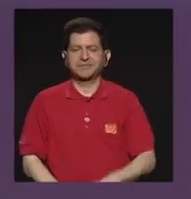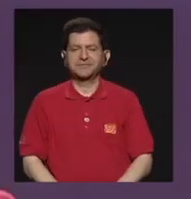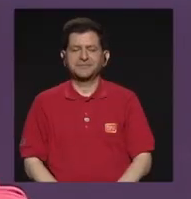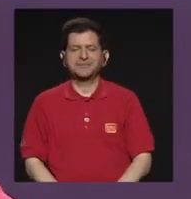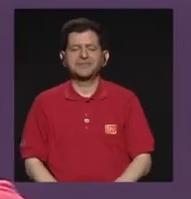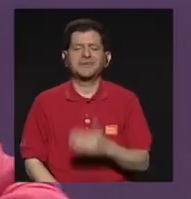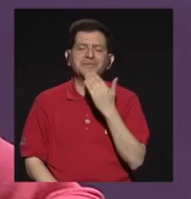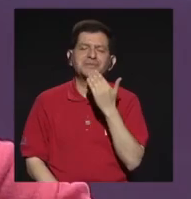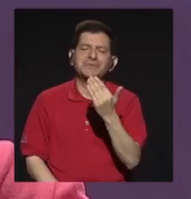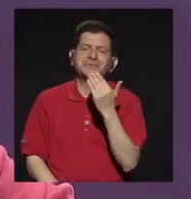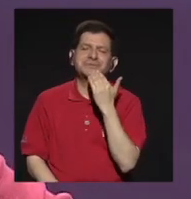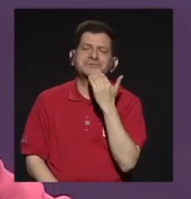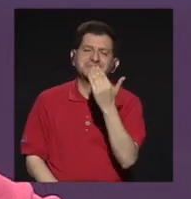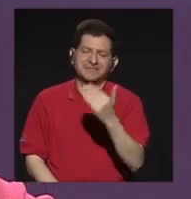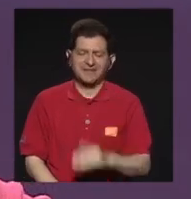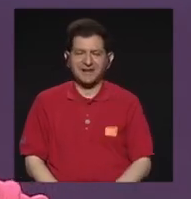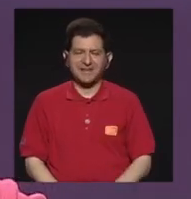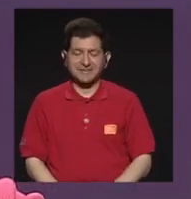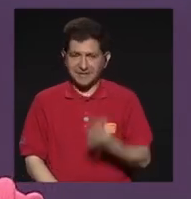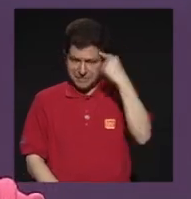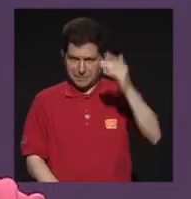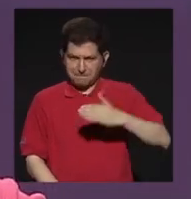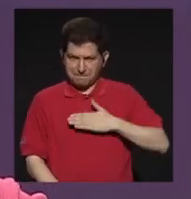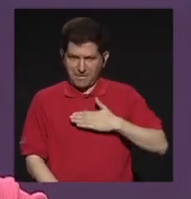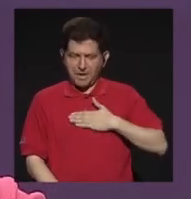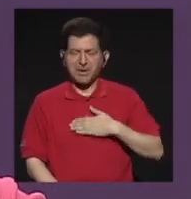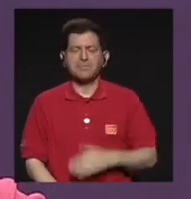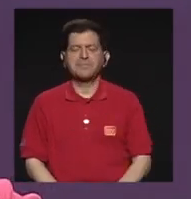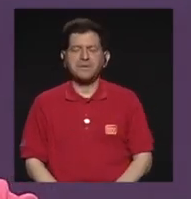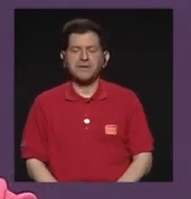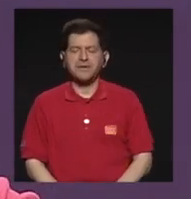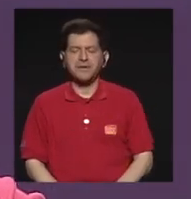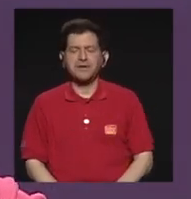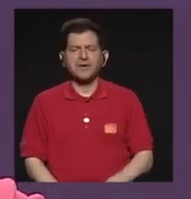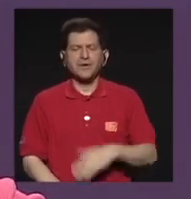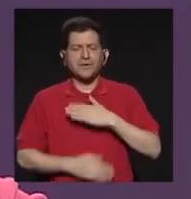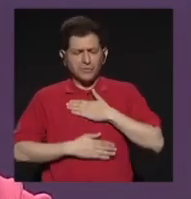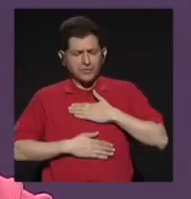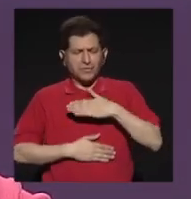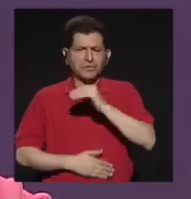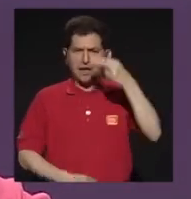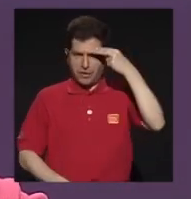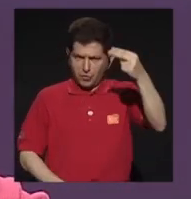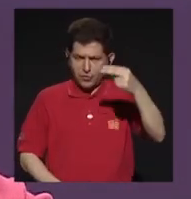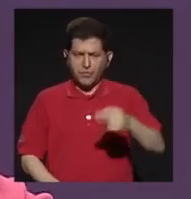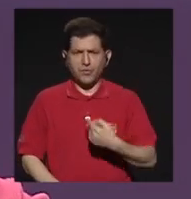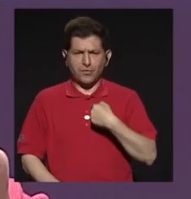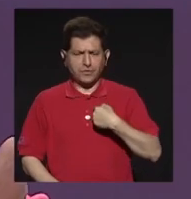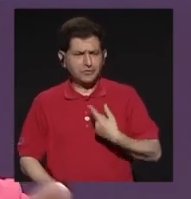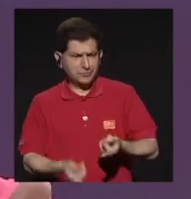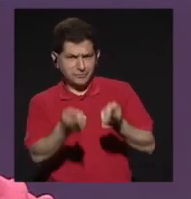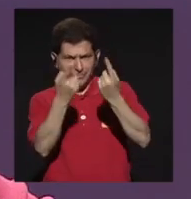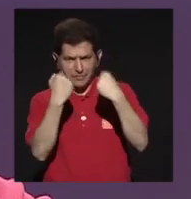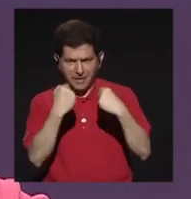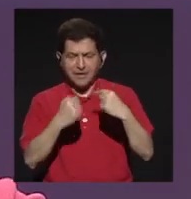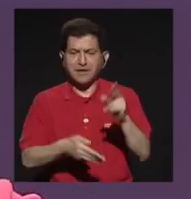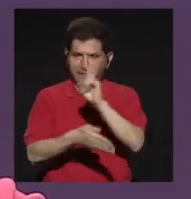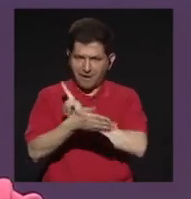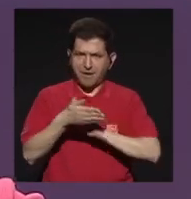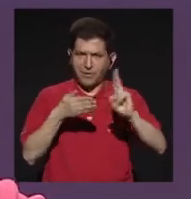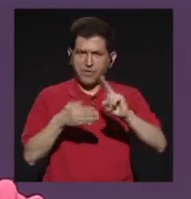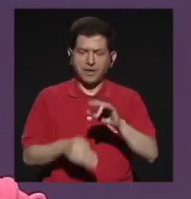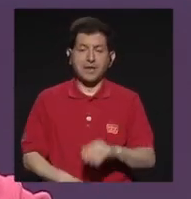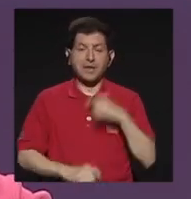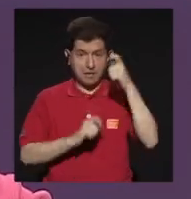muchísimas gracias silvia para mí es un placer y es un honor y es una distinción estar en esta universidad